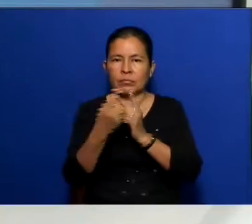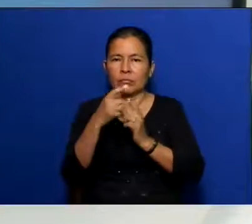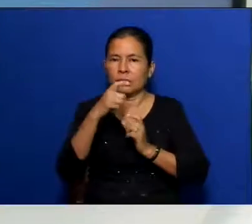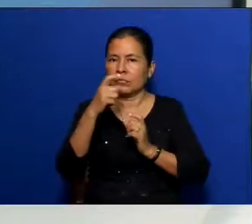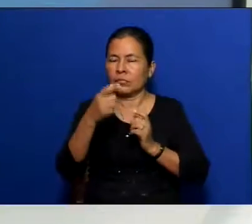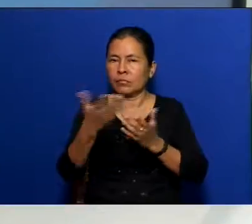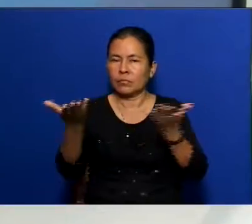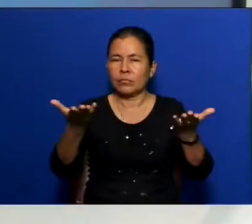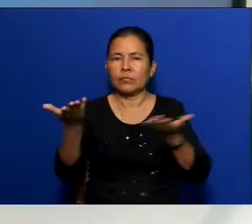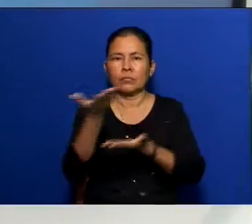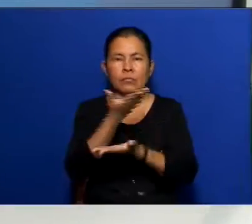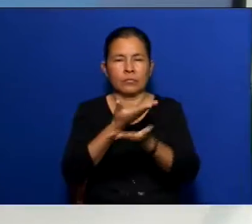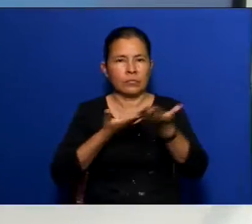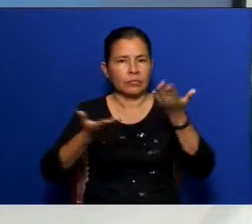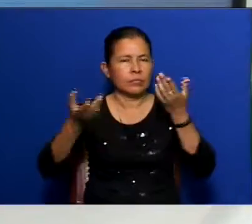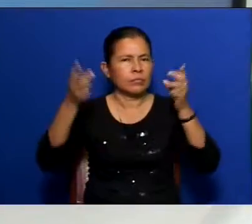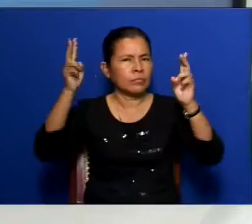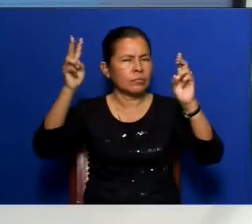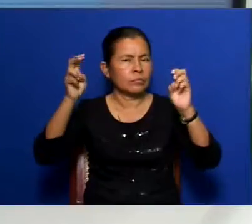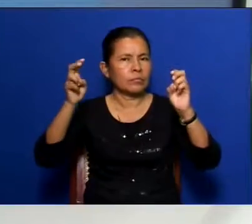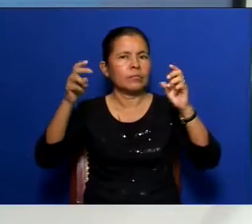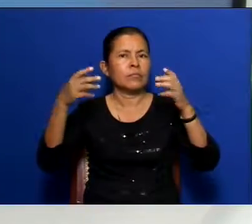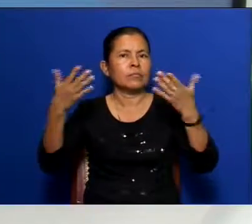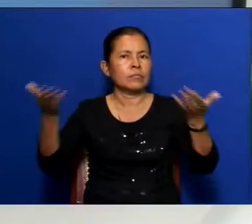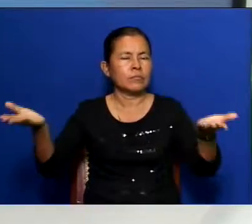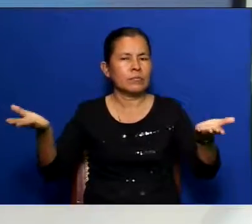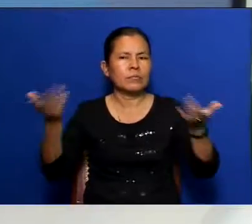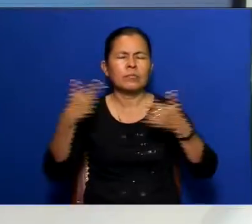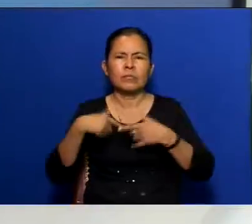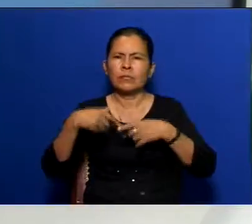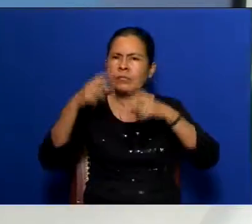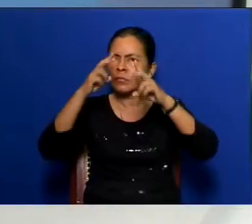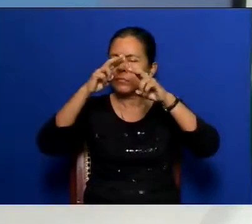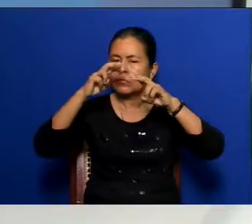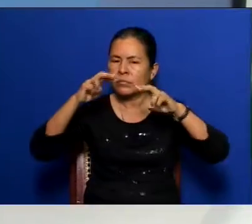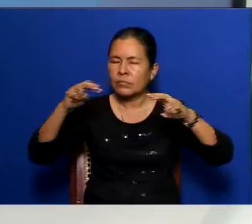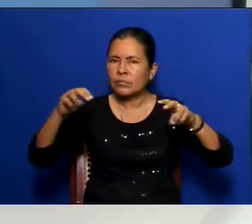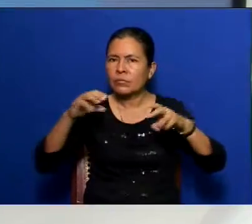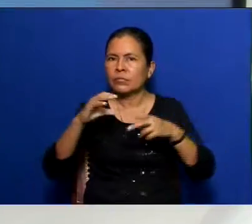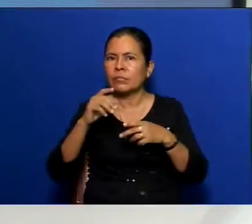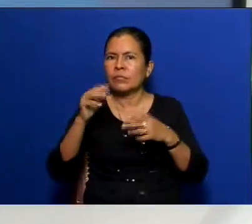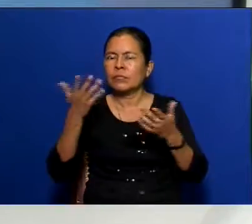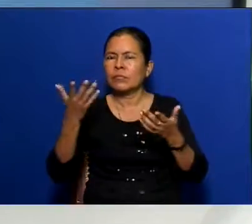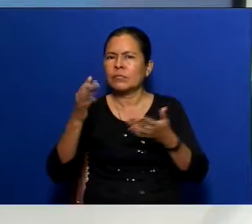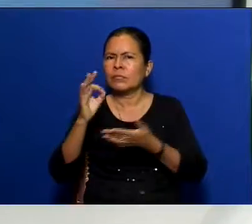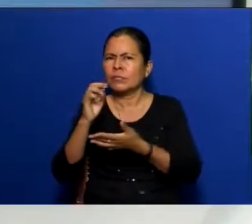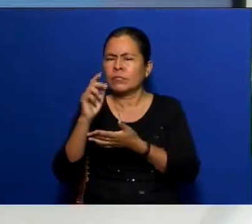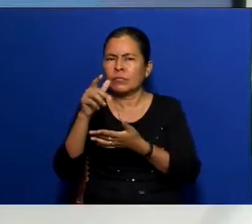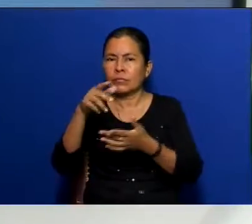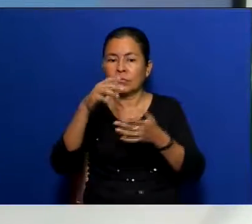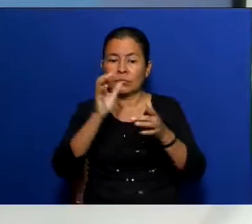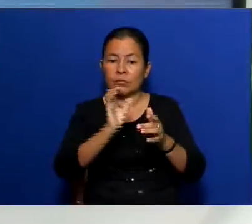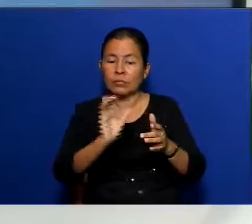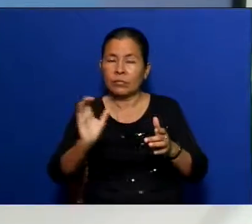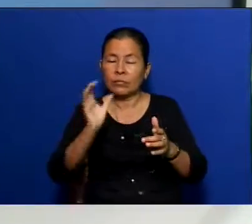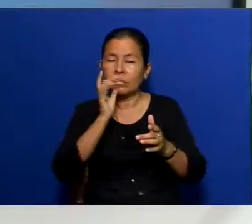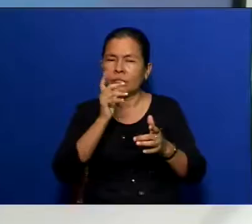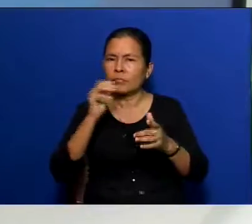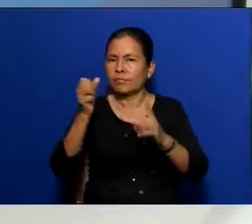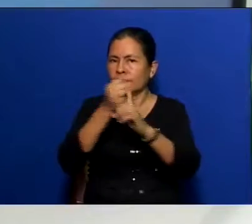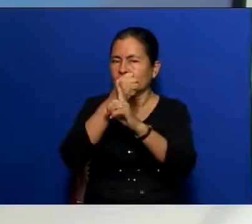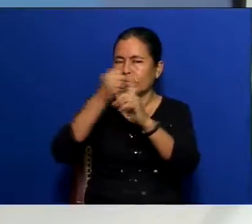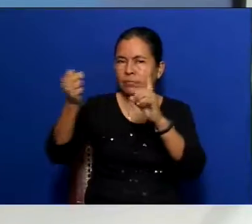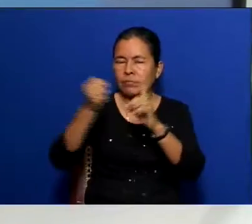invitado con quien conversaremos sobre la Clínica Forense para la Niñez y la Adolescencia Víctima de Violencia.